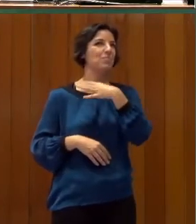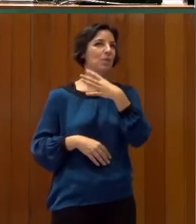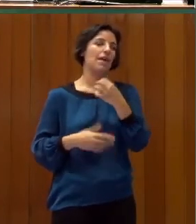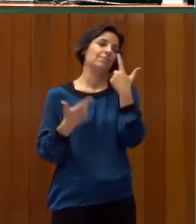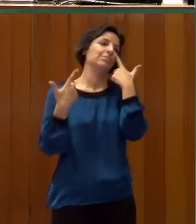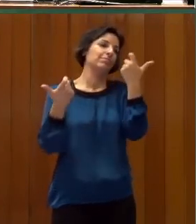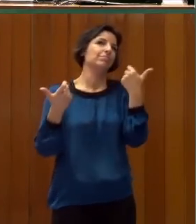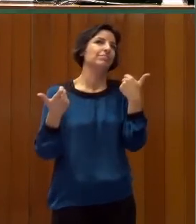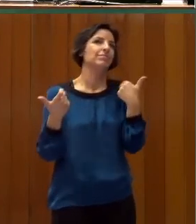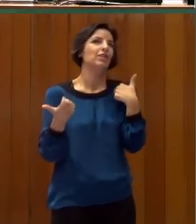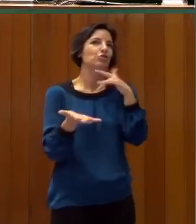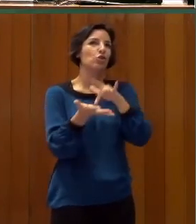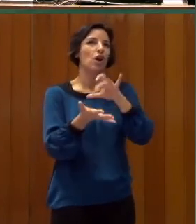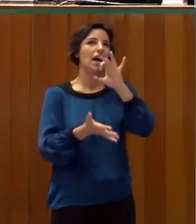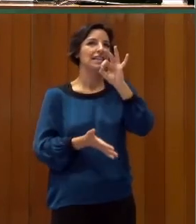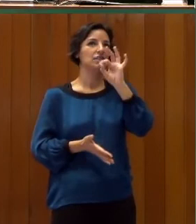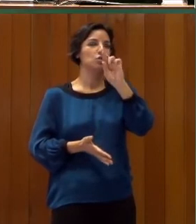que el efecto se da.